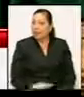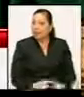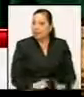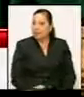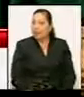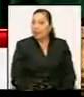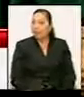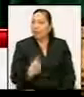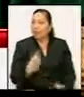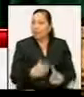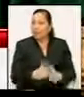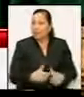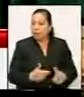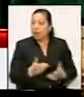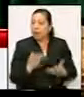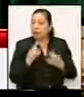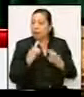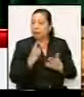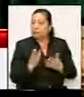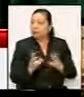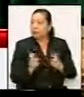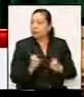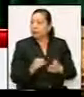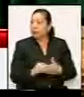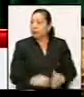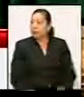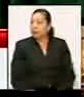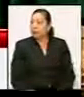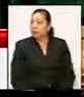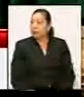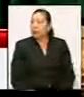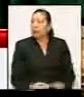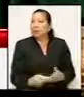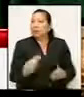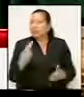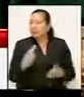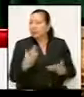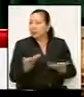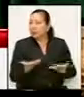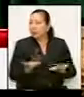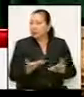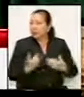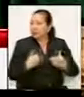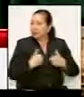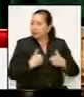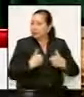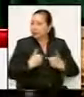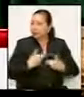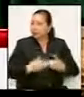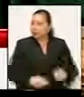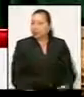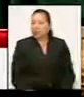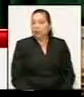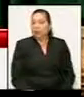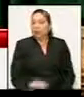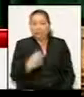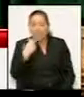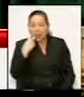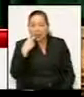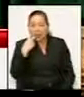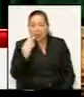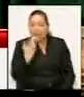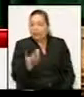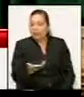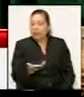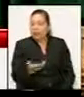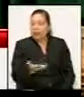en primer lugar a resolver el tema de la anemia. ¿Por qué razón? Porque la ganadería produce carne,